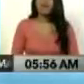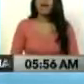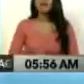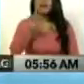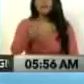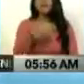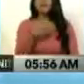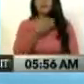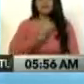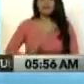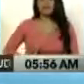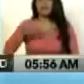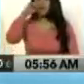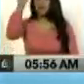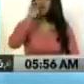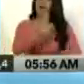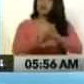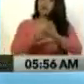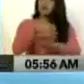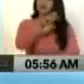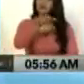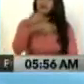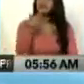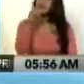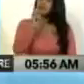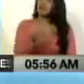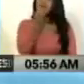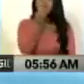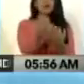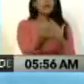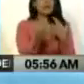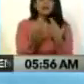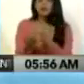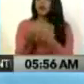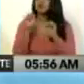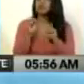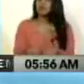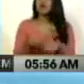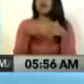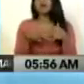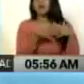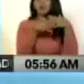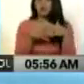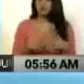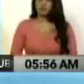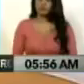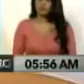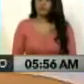de Estado venezolano exhortó a la población a sostener buenas relaciones con el país norteamericano.